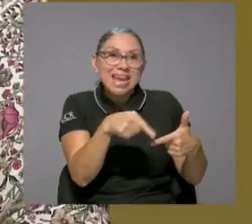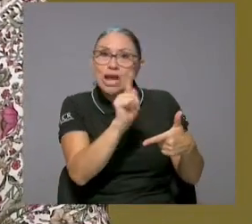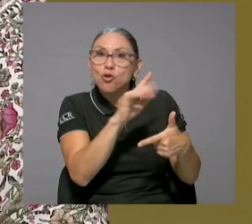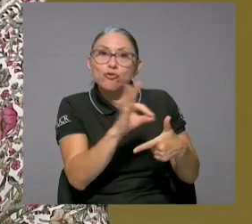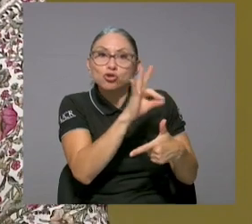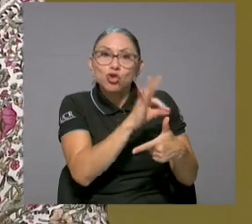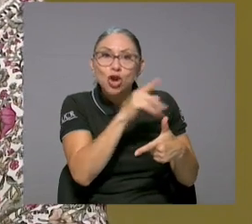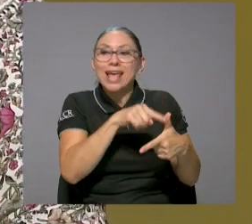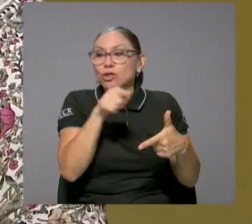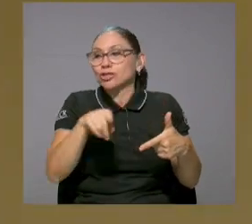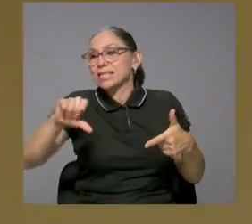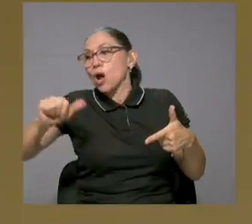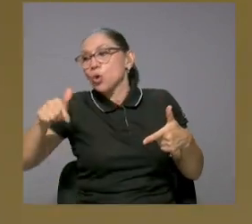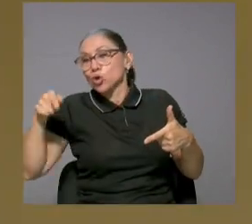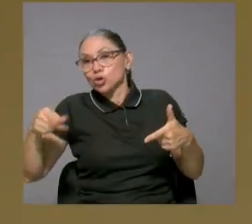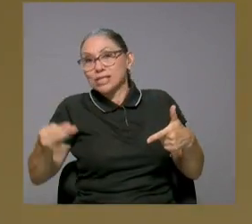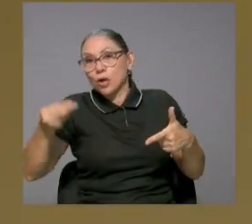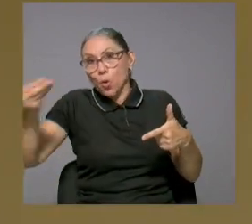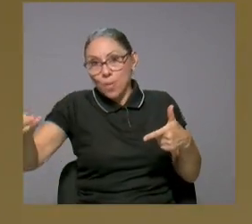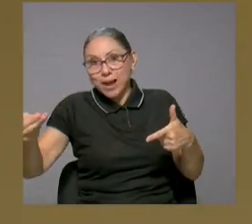funcionan.